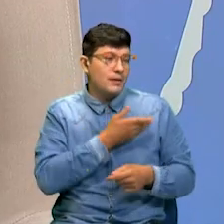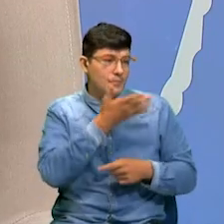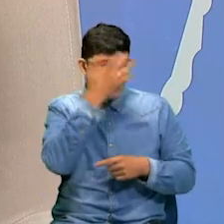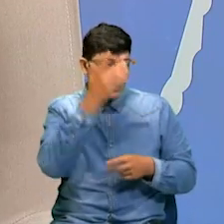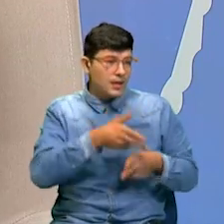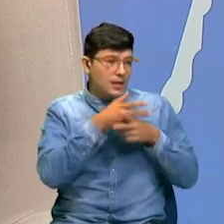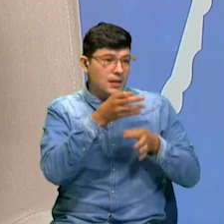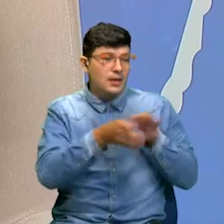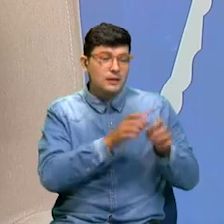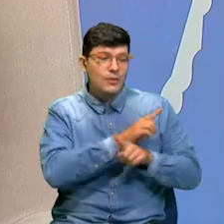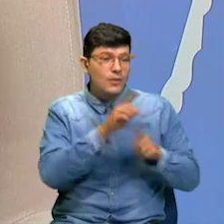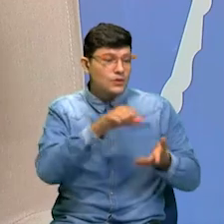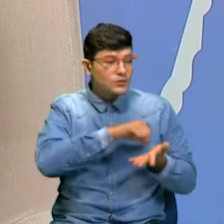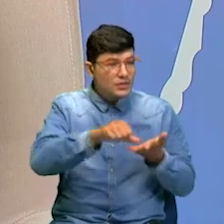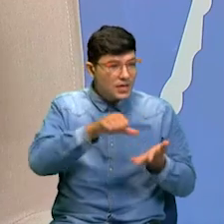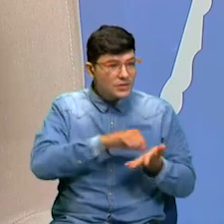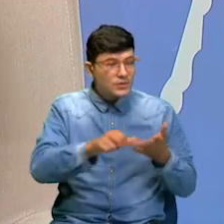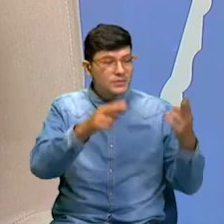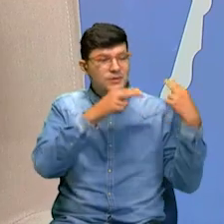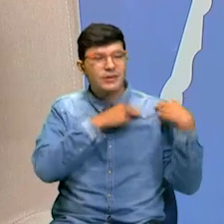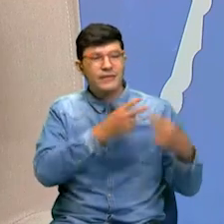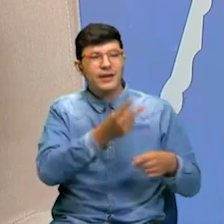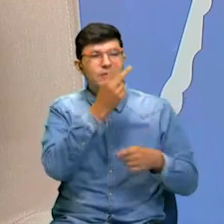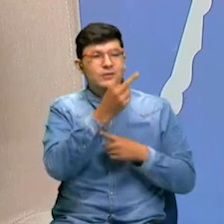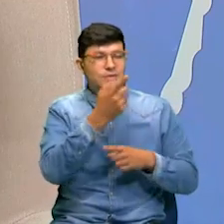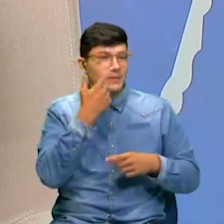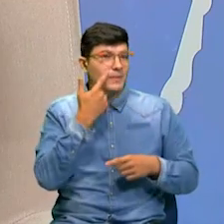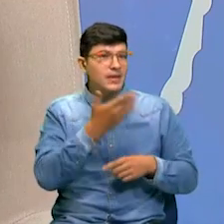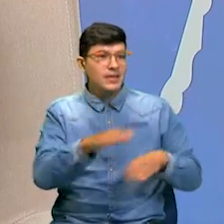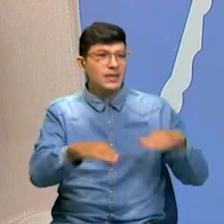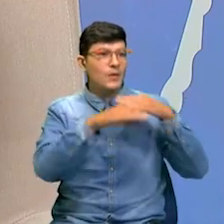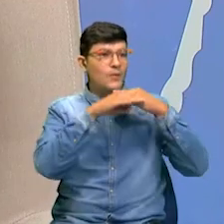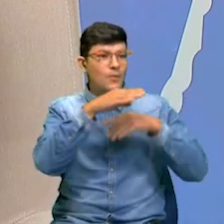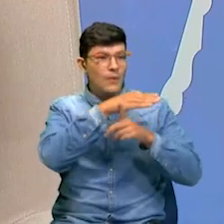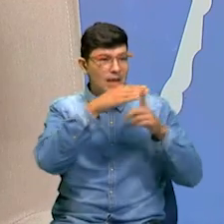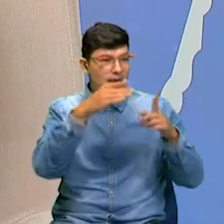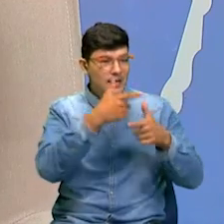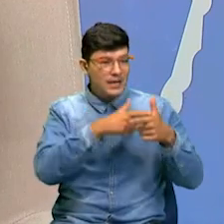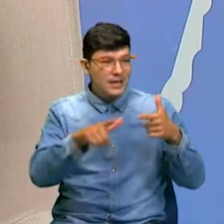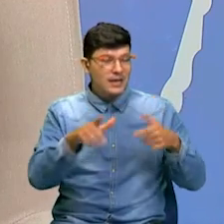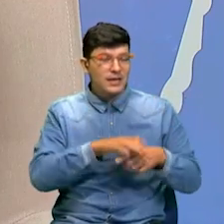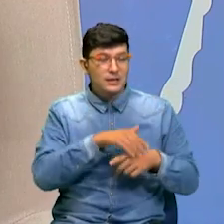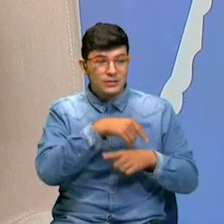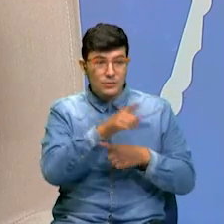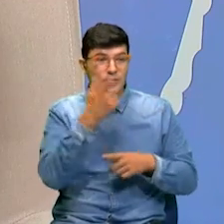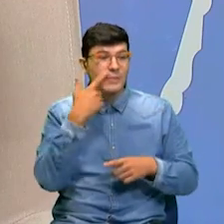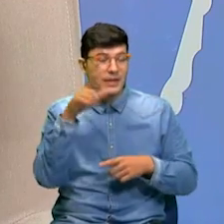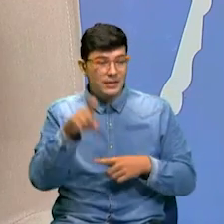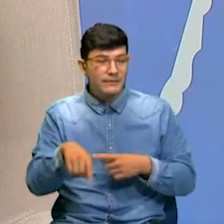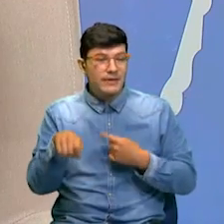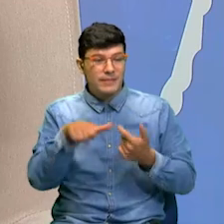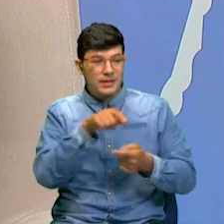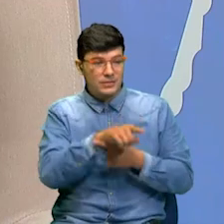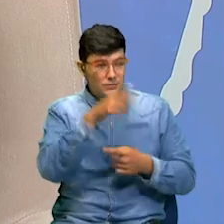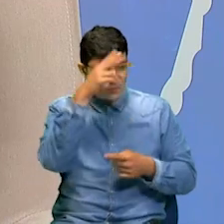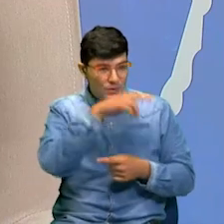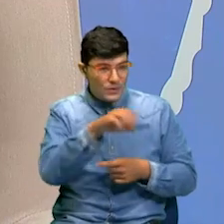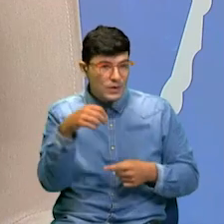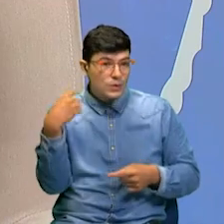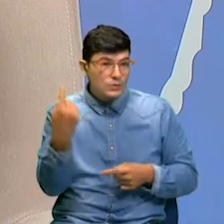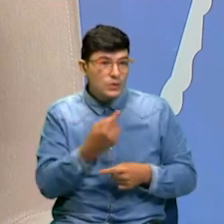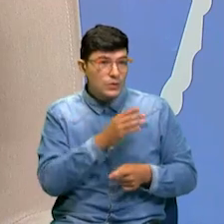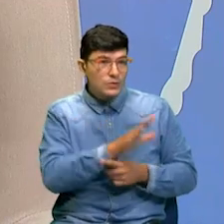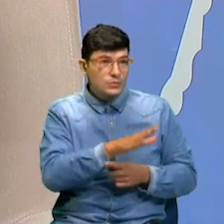le corresponden a los dos padres por partes iguales. Sí. Entonces, si él también tiene que cubrir gastos de sus hijos, no porque